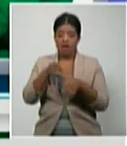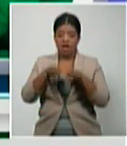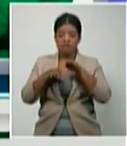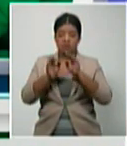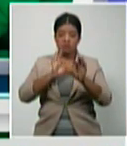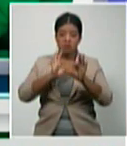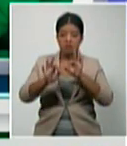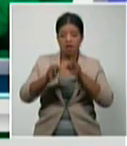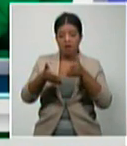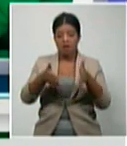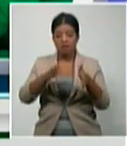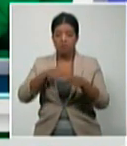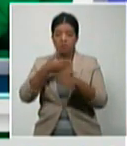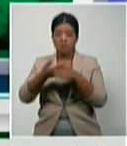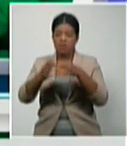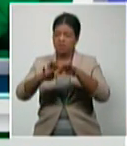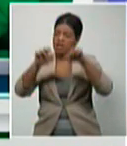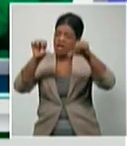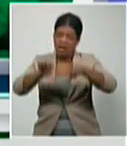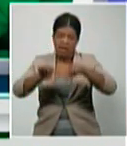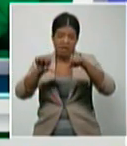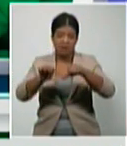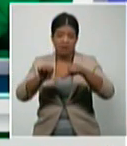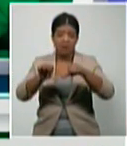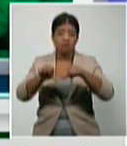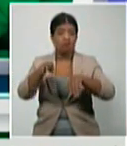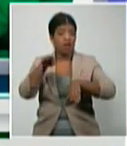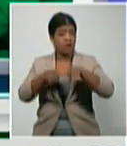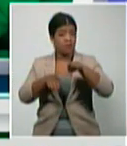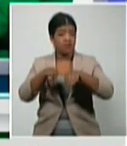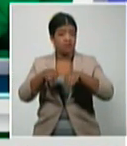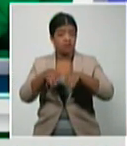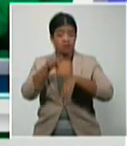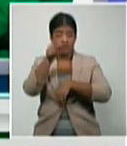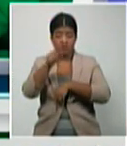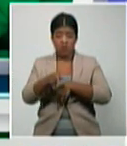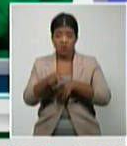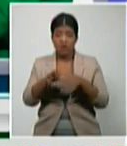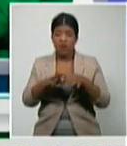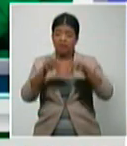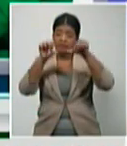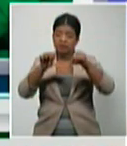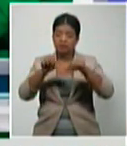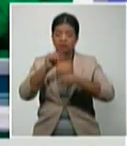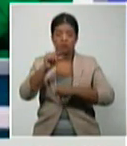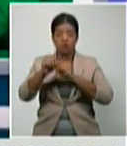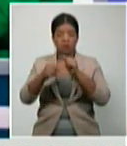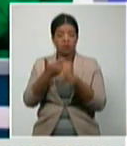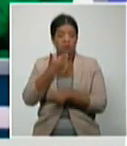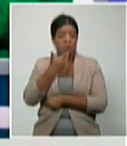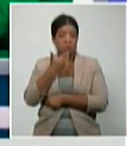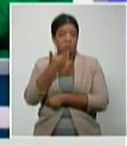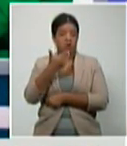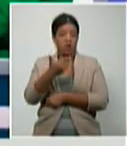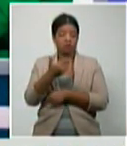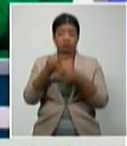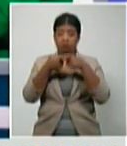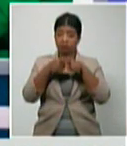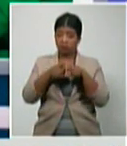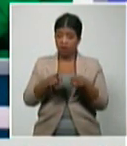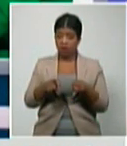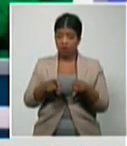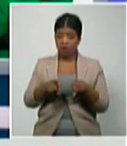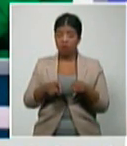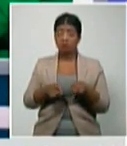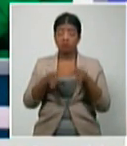a crítico, unos que pasan de crítico hacia la inversa a grave y otros que pasan pero realmente es una